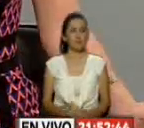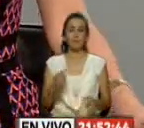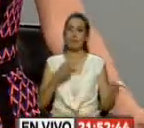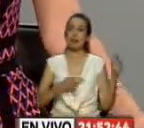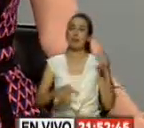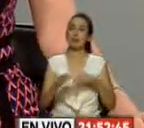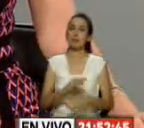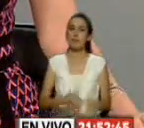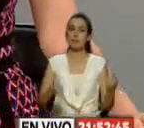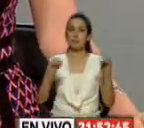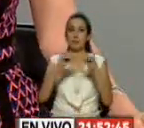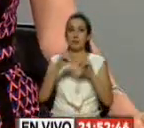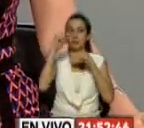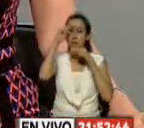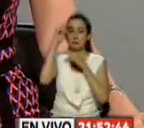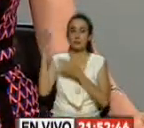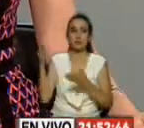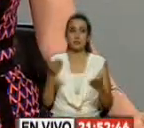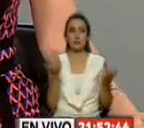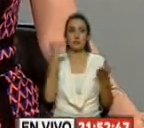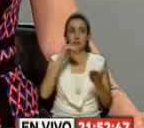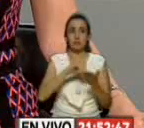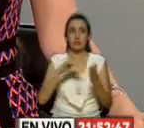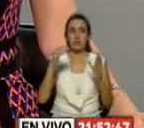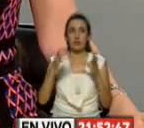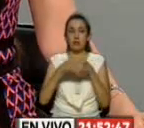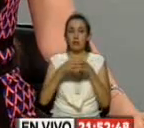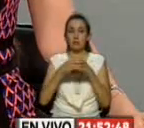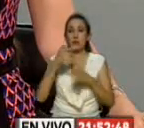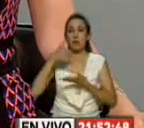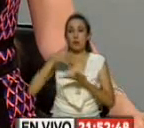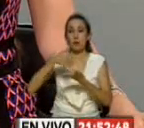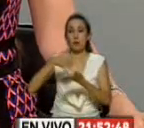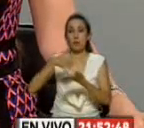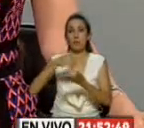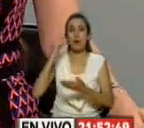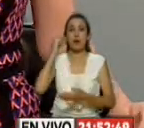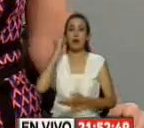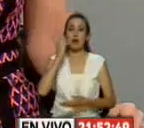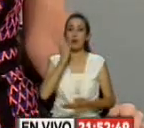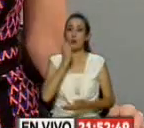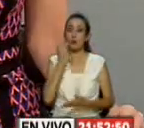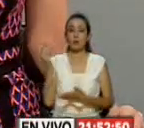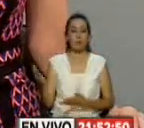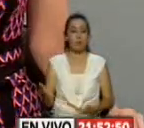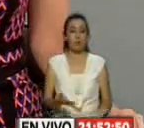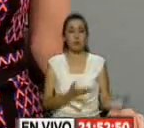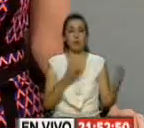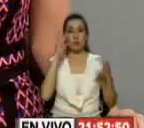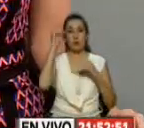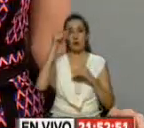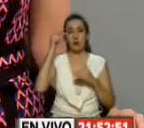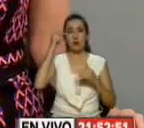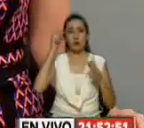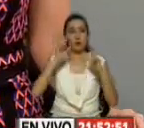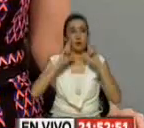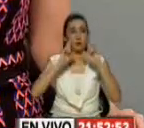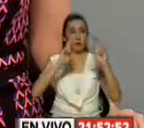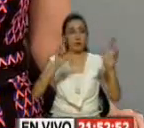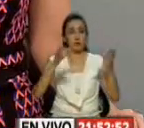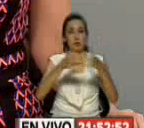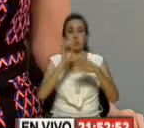Estamos de regreso con más noticias. En la 28ª edición de los premios Eugenio Espejo, el gobierno entregó este reconocimiento a